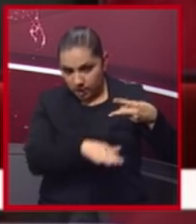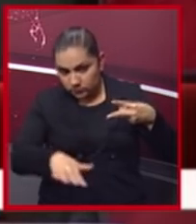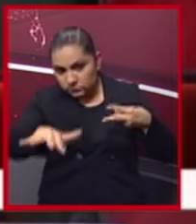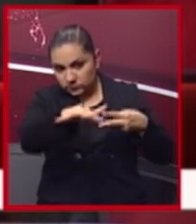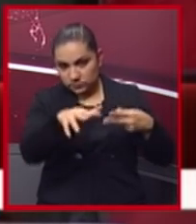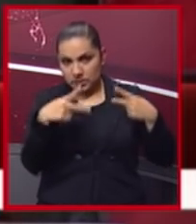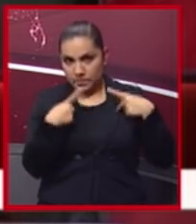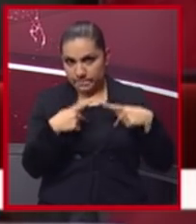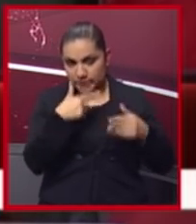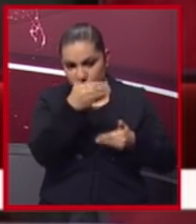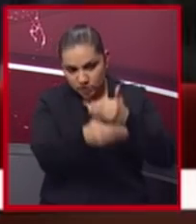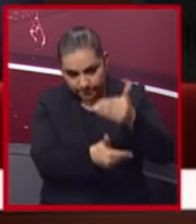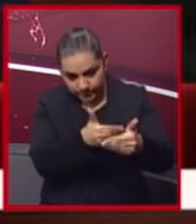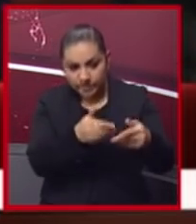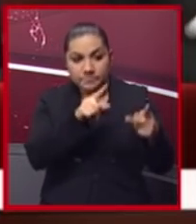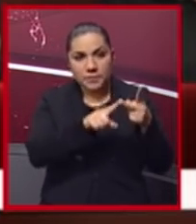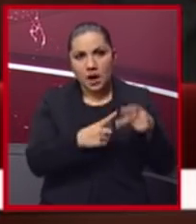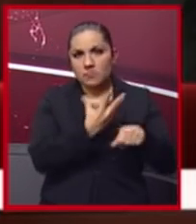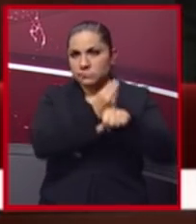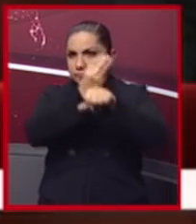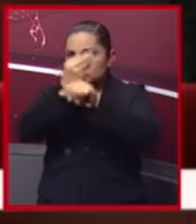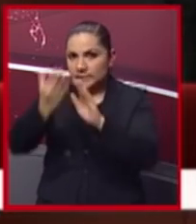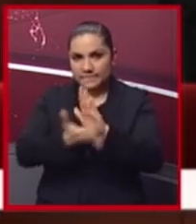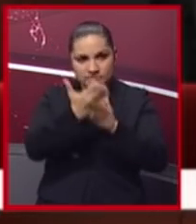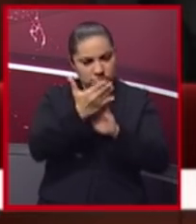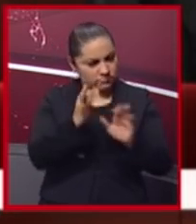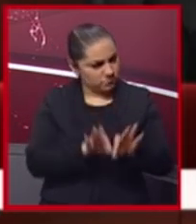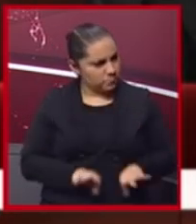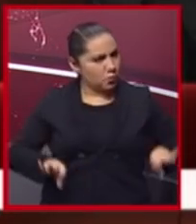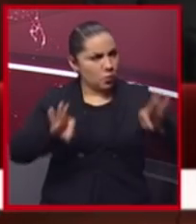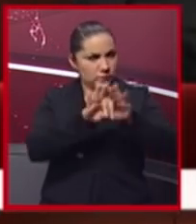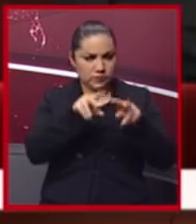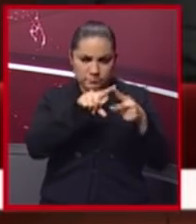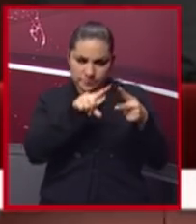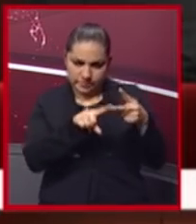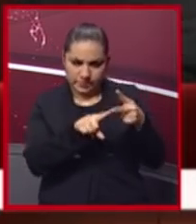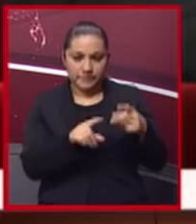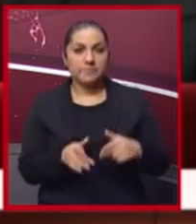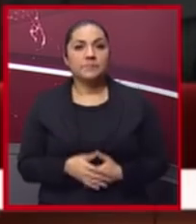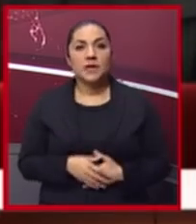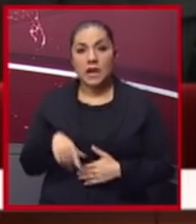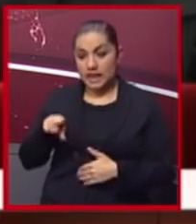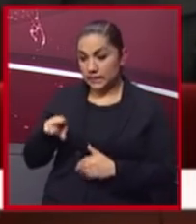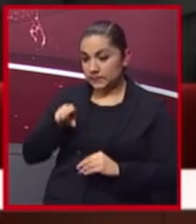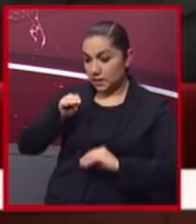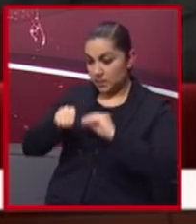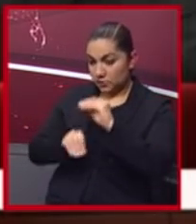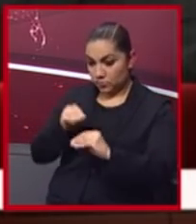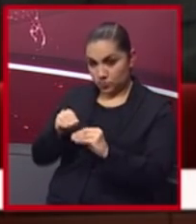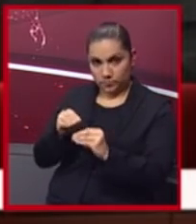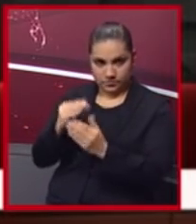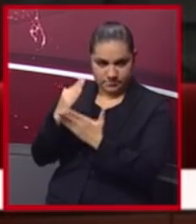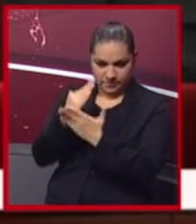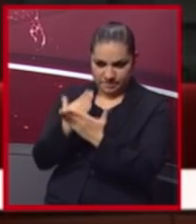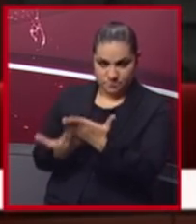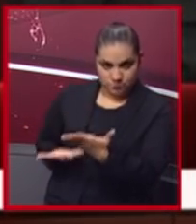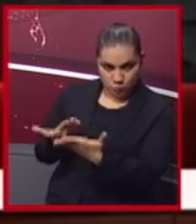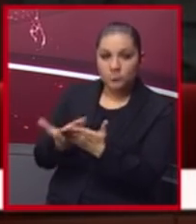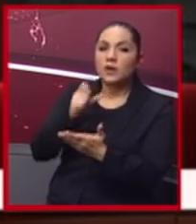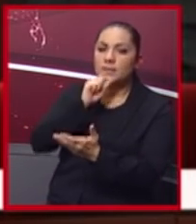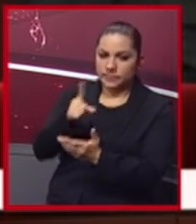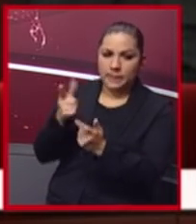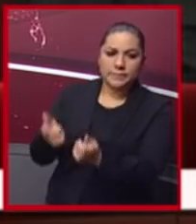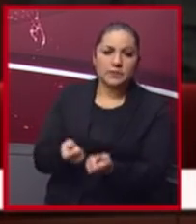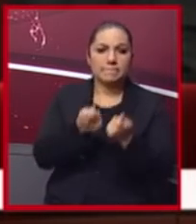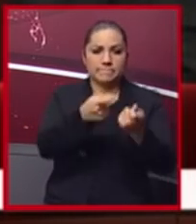e infraestructura pública. El documento también fue entregado al presidente de la mesa directiva del Senado de la República.